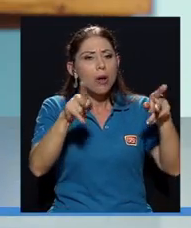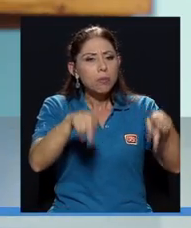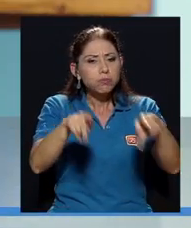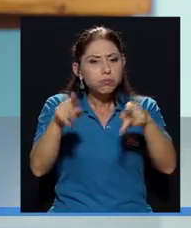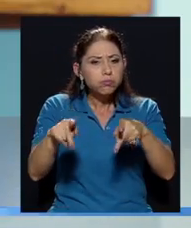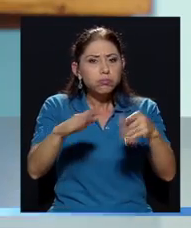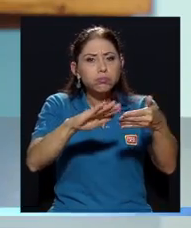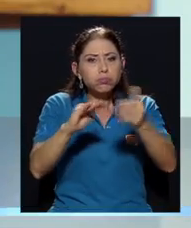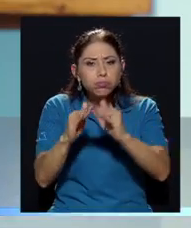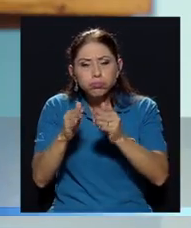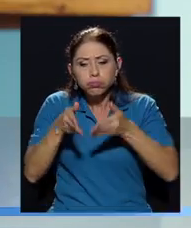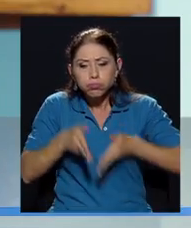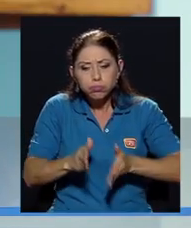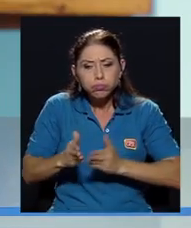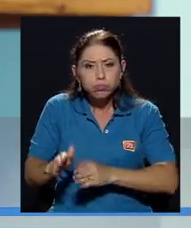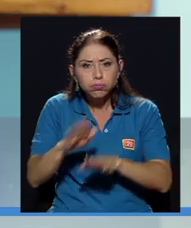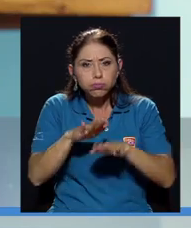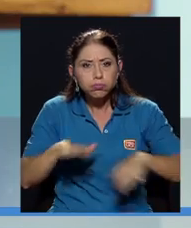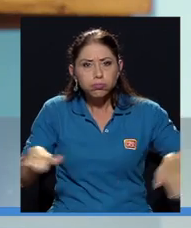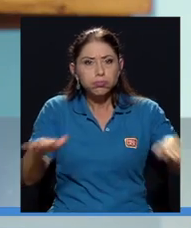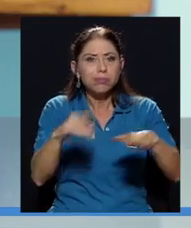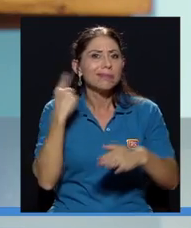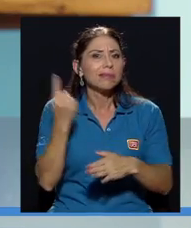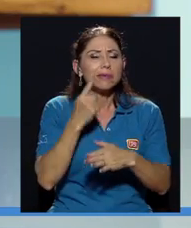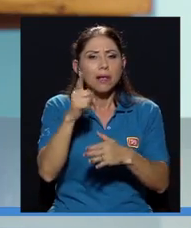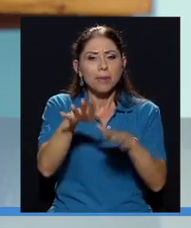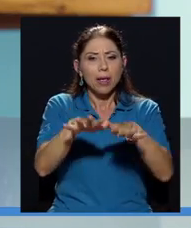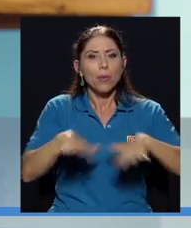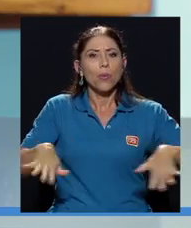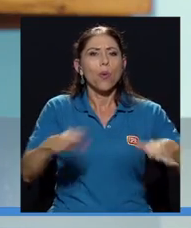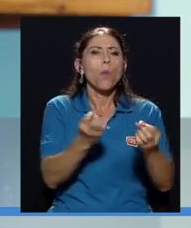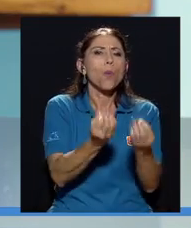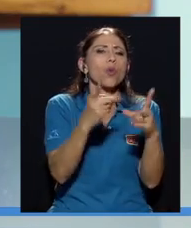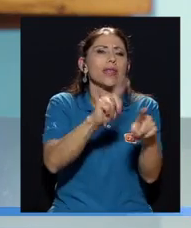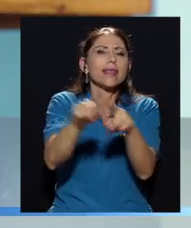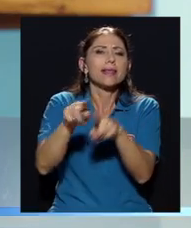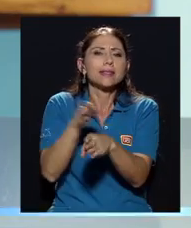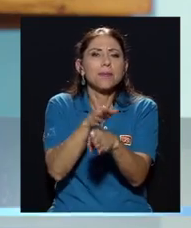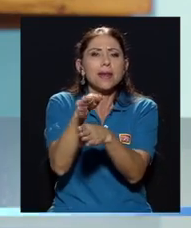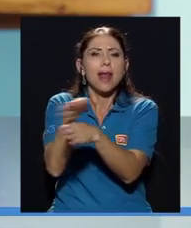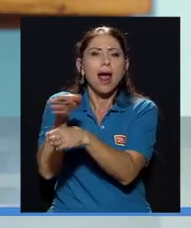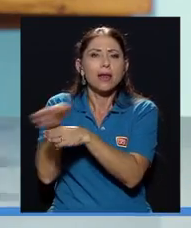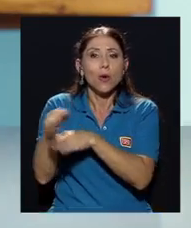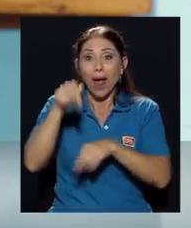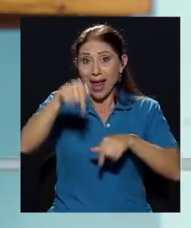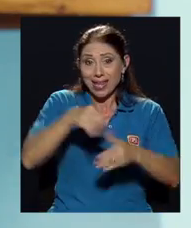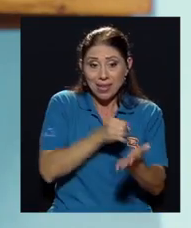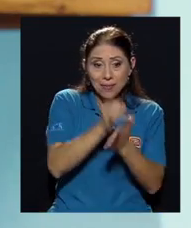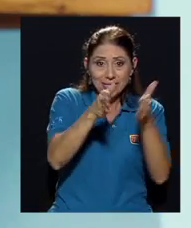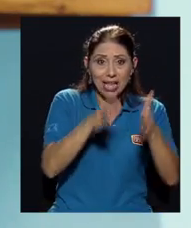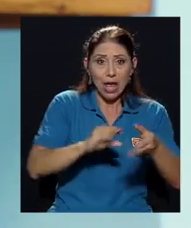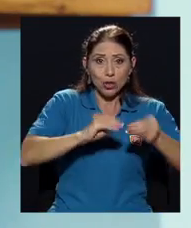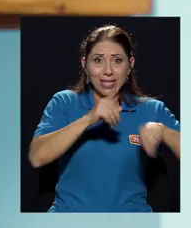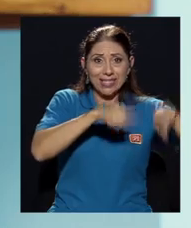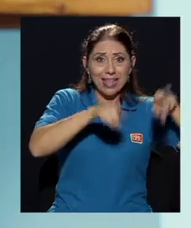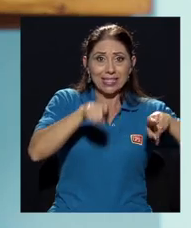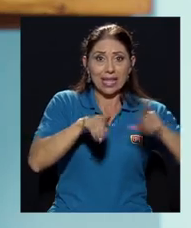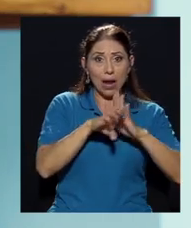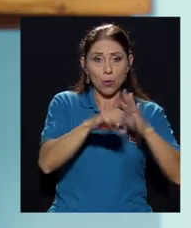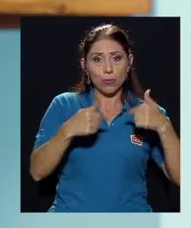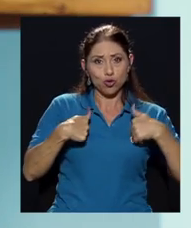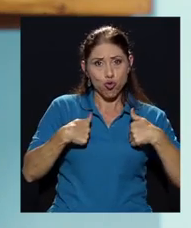temas demográficos, siempre ha sido un centro multidisciplinario. Aquí tenemos investigadores que provienen de estadística, como yo,